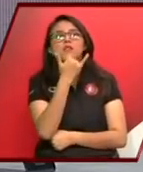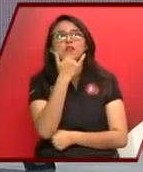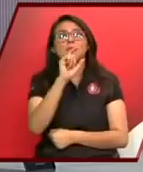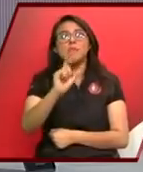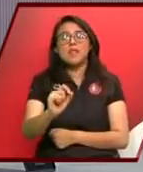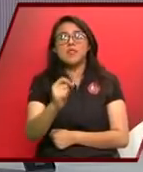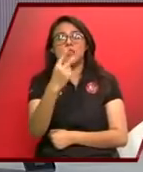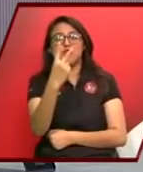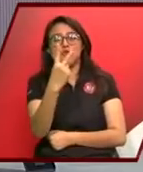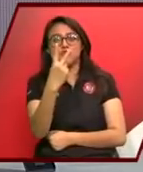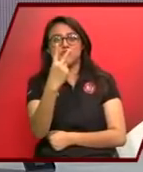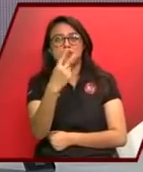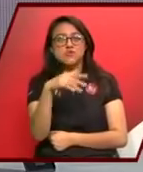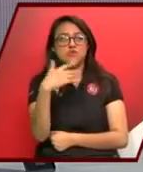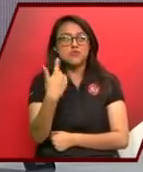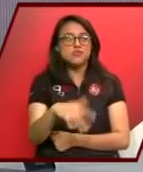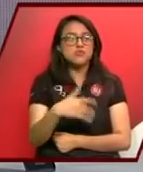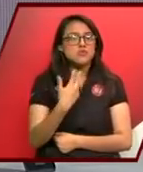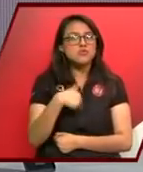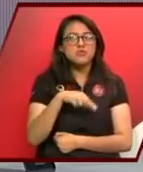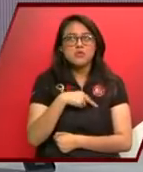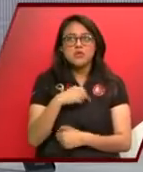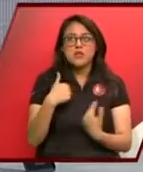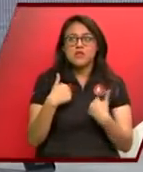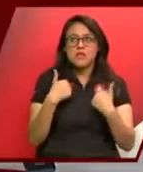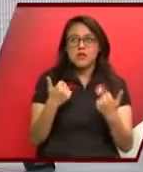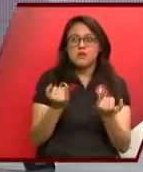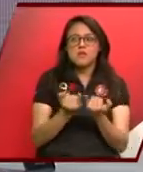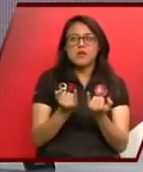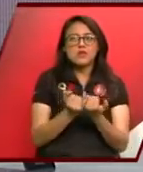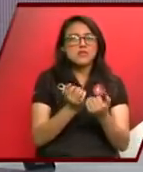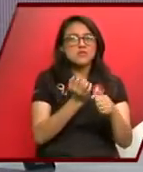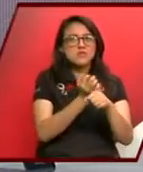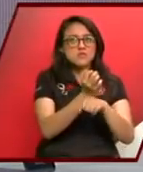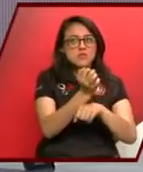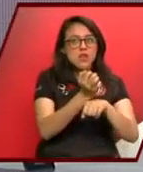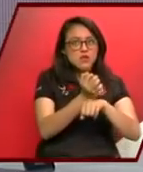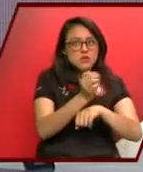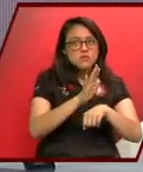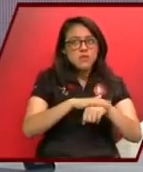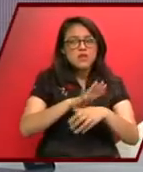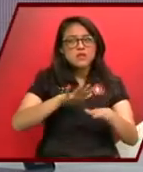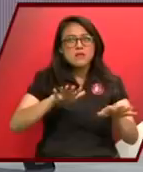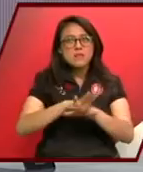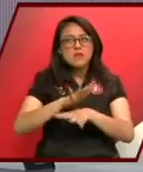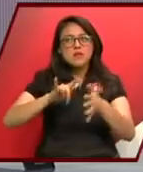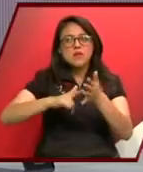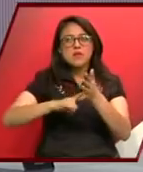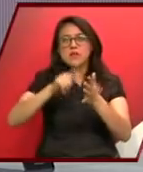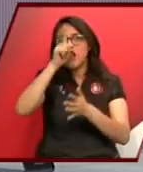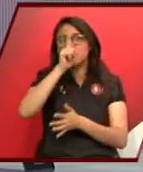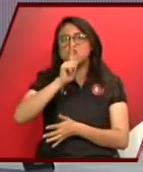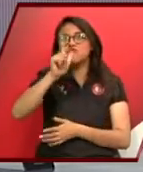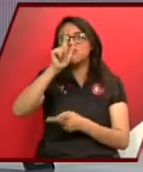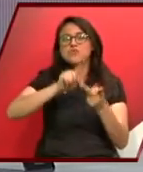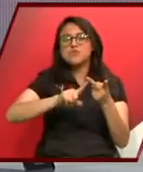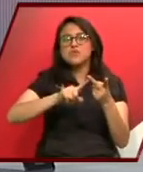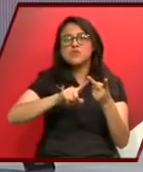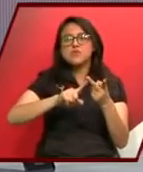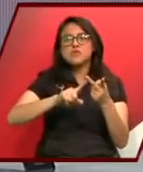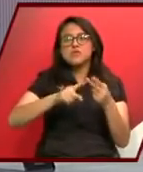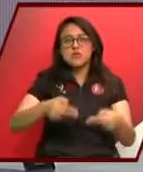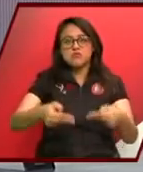22 años. Y no lo hemos logrado empalmar con Estados Unidos, ¿verdad? Que gran parte del cambio de horario era por la luz y por las